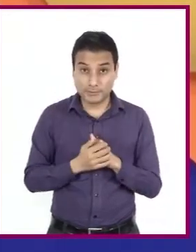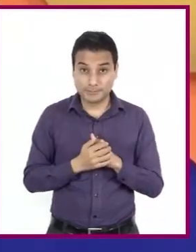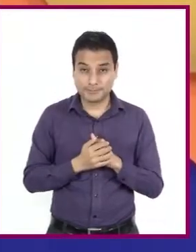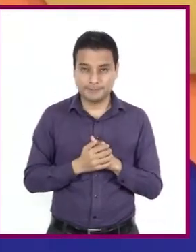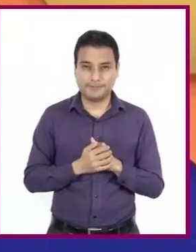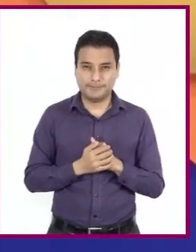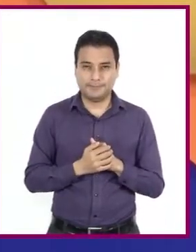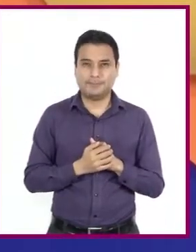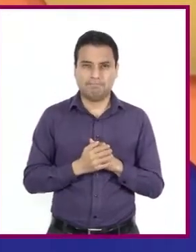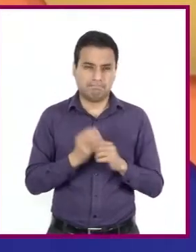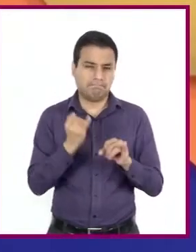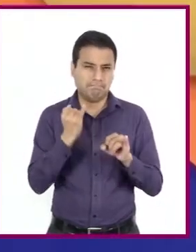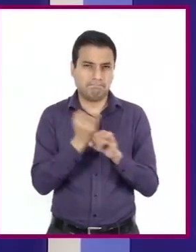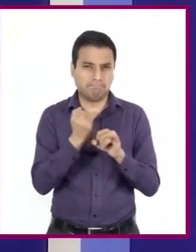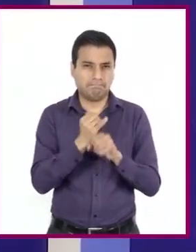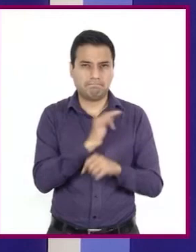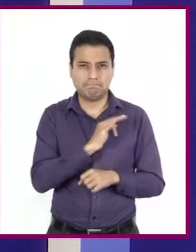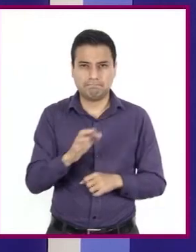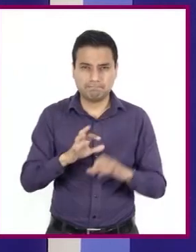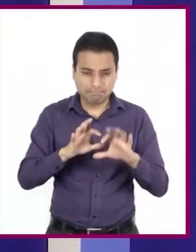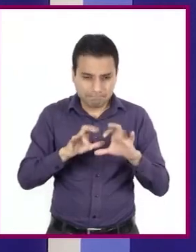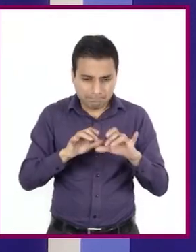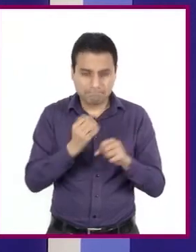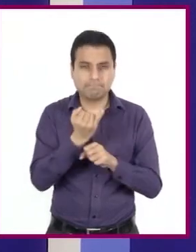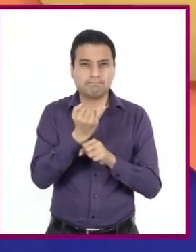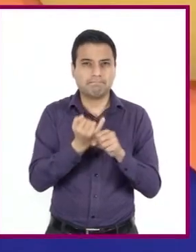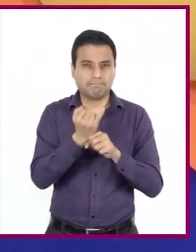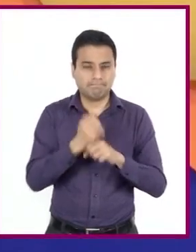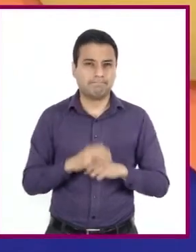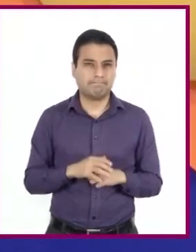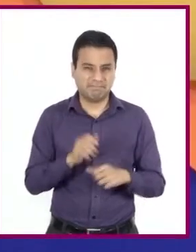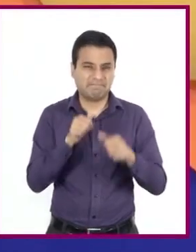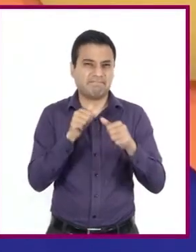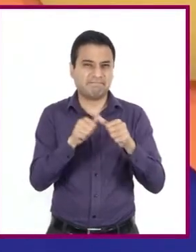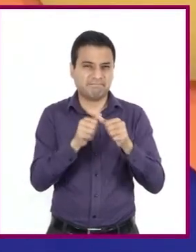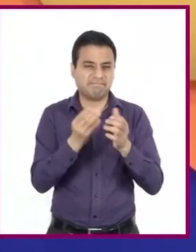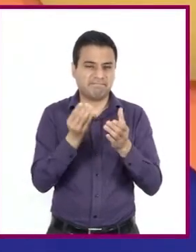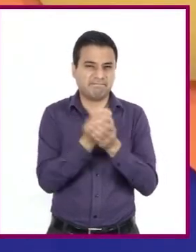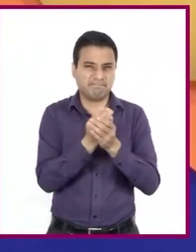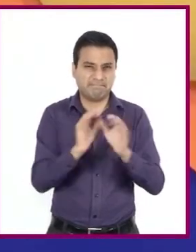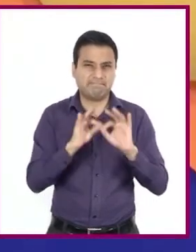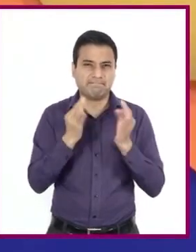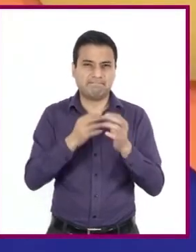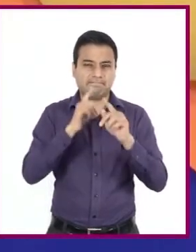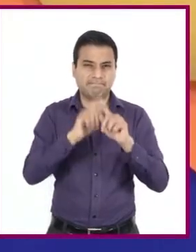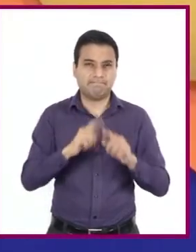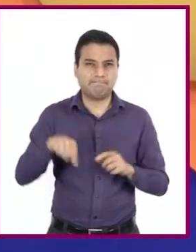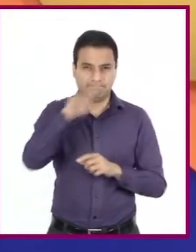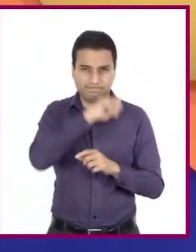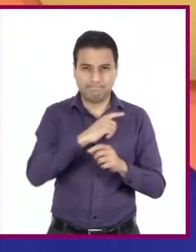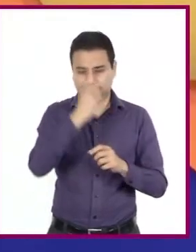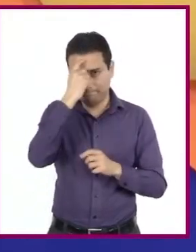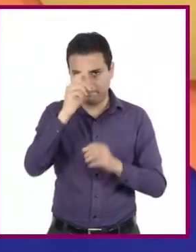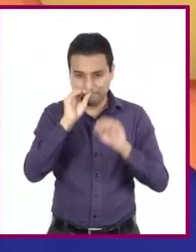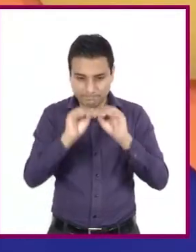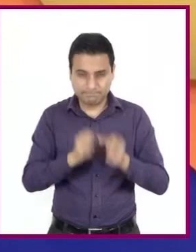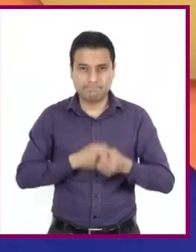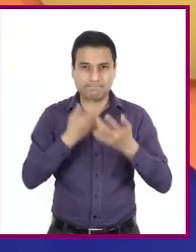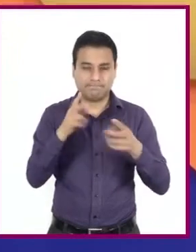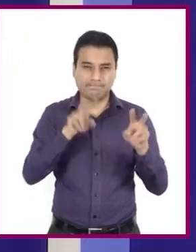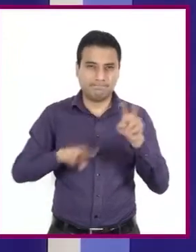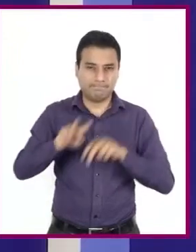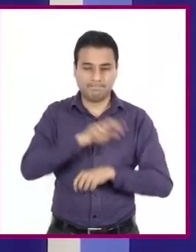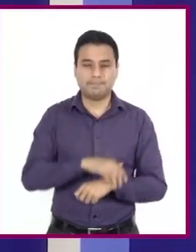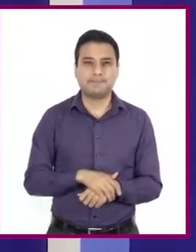más información sobre las familias tipográficas y sus variaciones que les permitan crear poemas gráficos con el efecto que